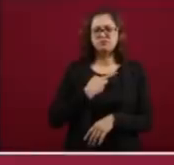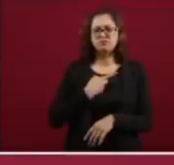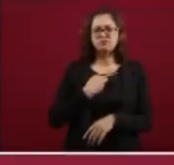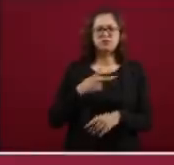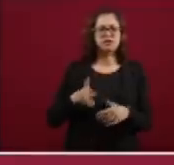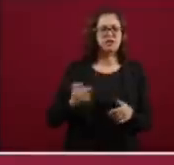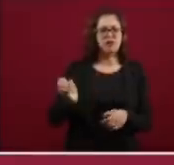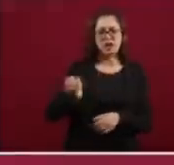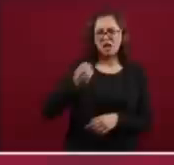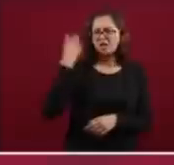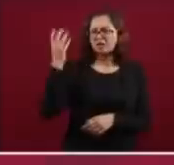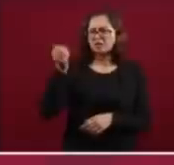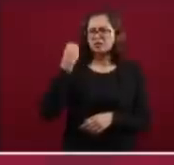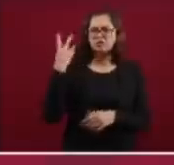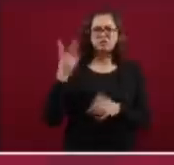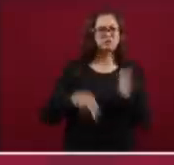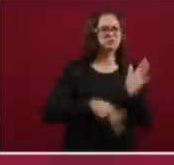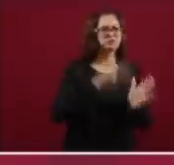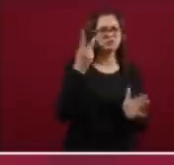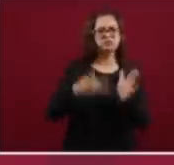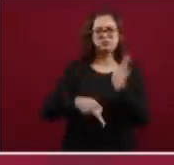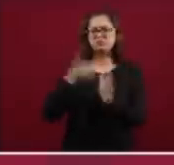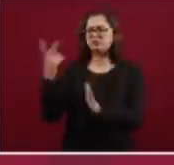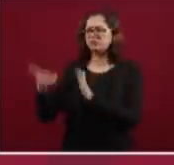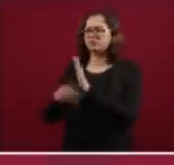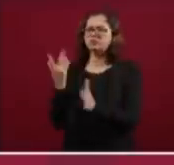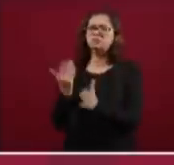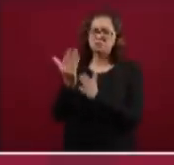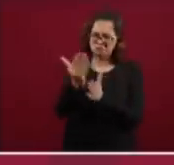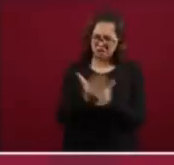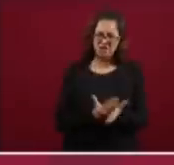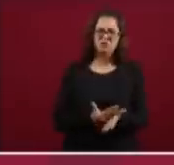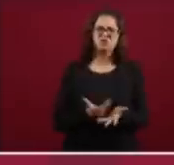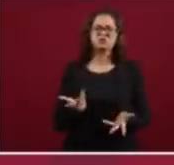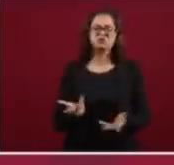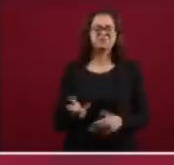de actos no me alcanza el tiempo